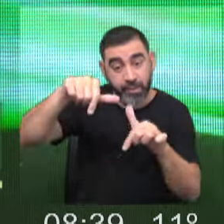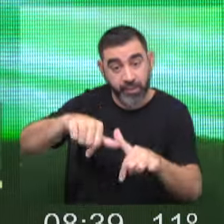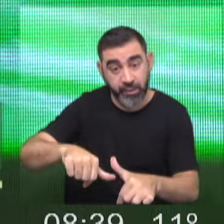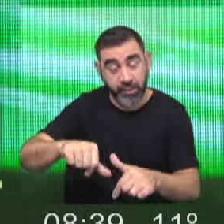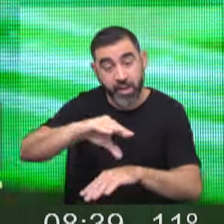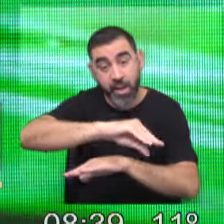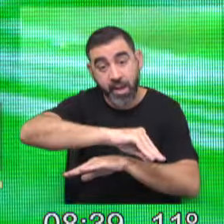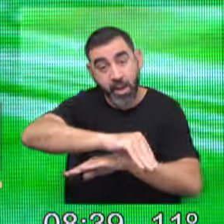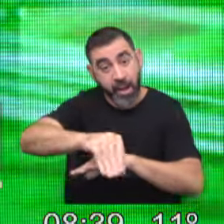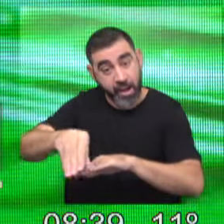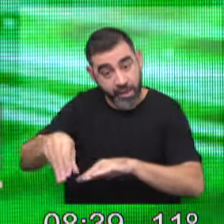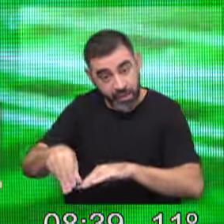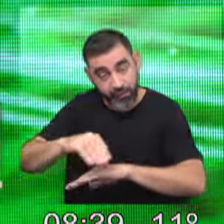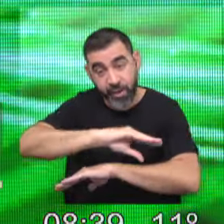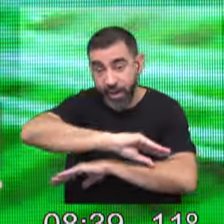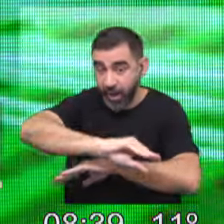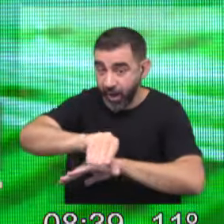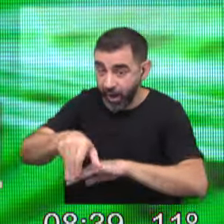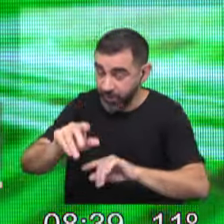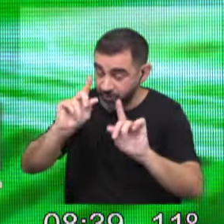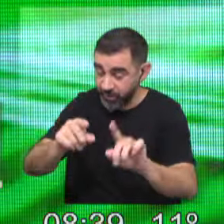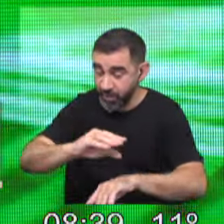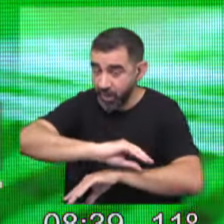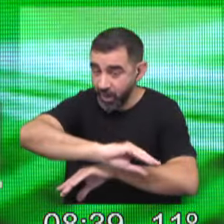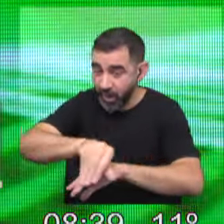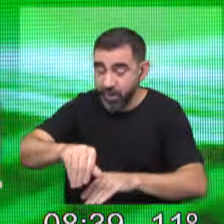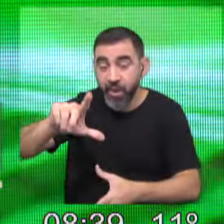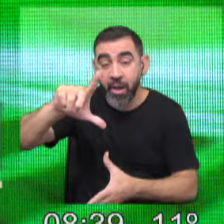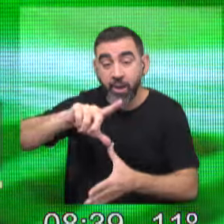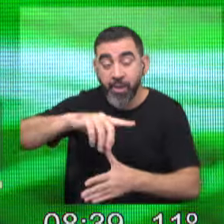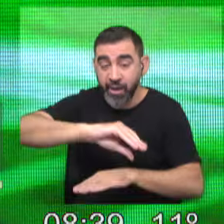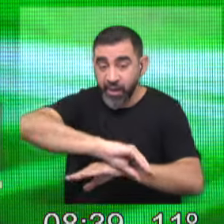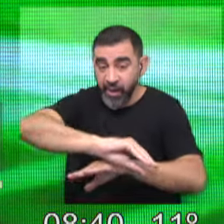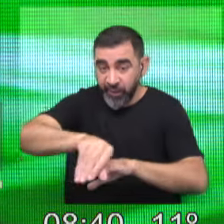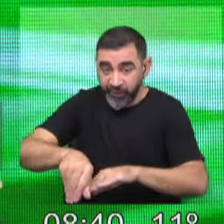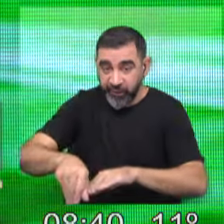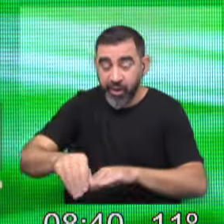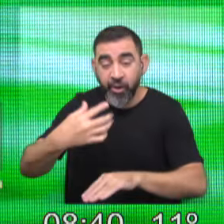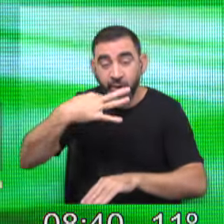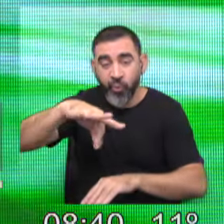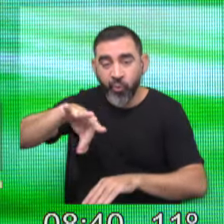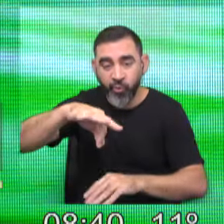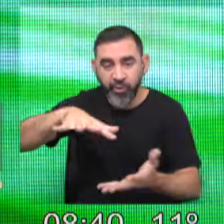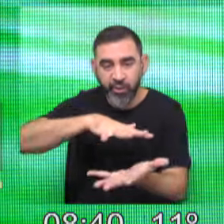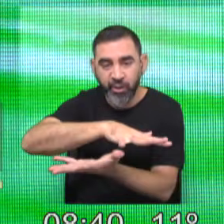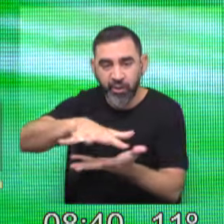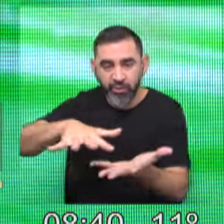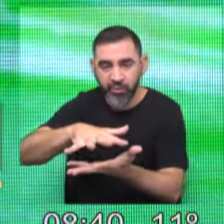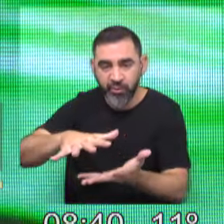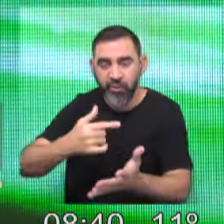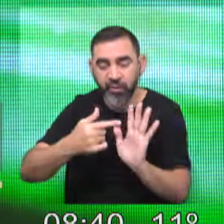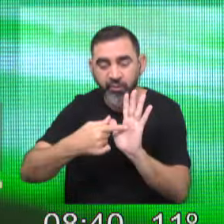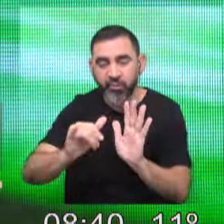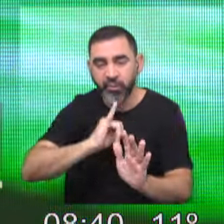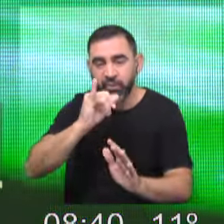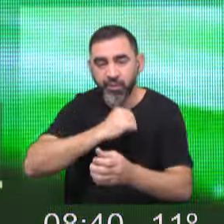el Caribe, porque a veces nos olvidamos de los caribeños, América Latina y el Caribe fue la única región, según el informe del